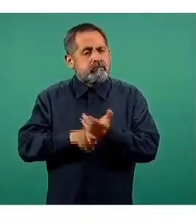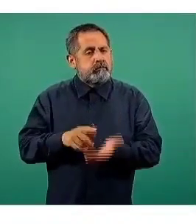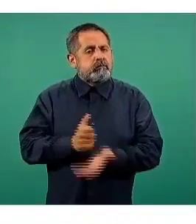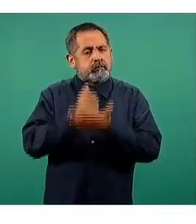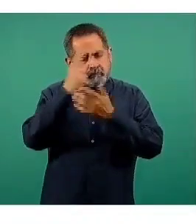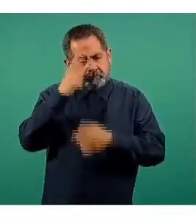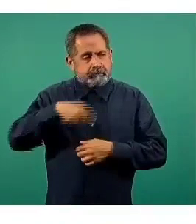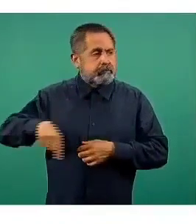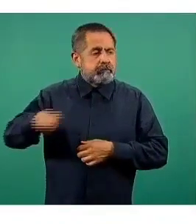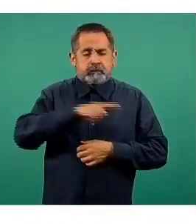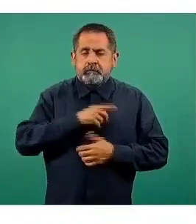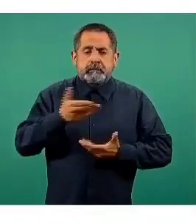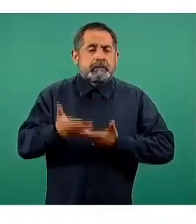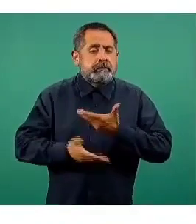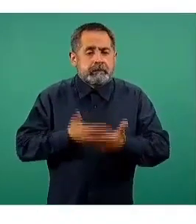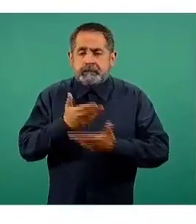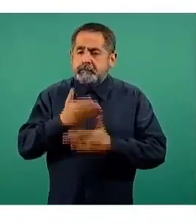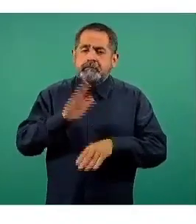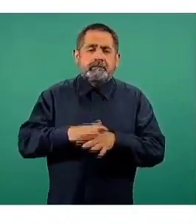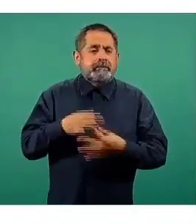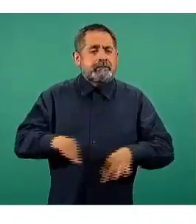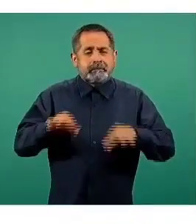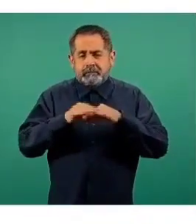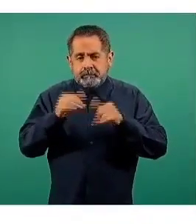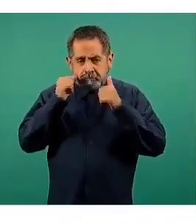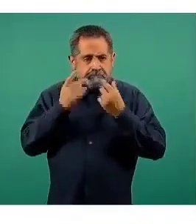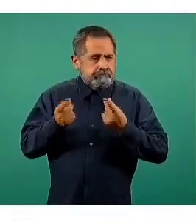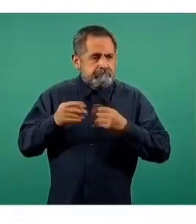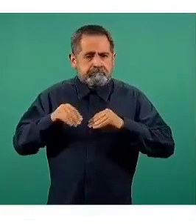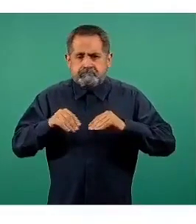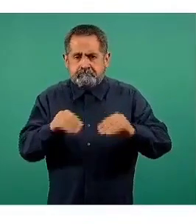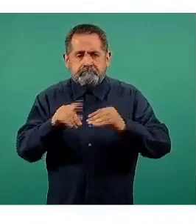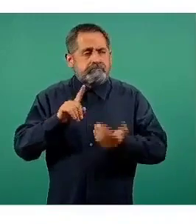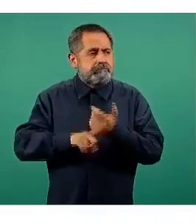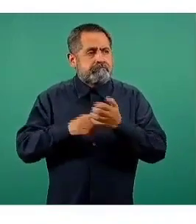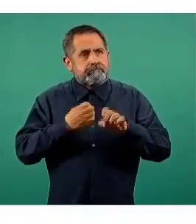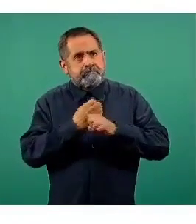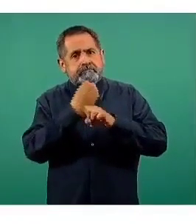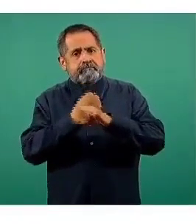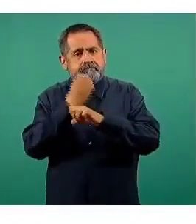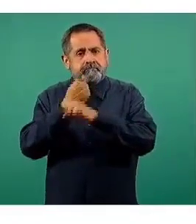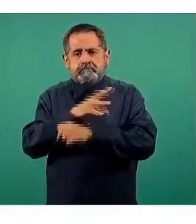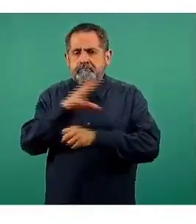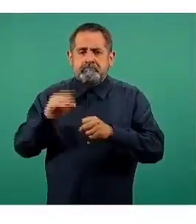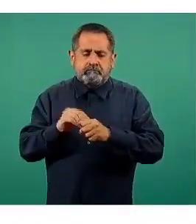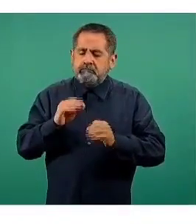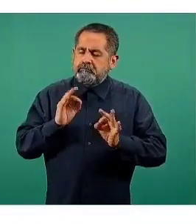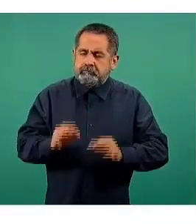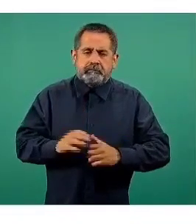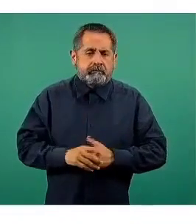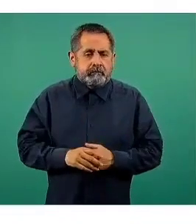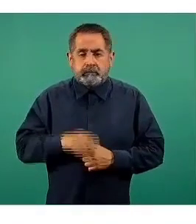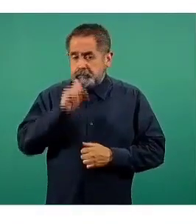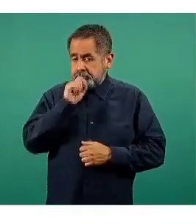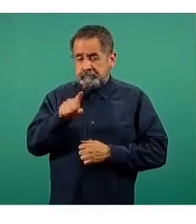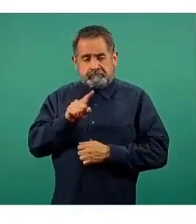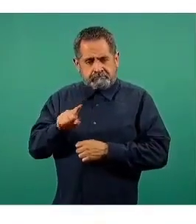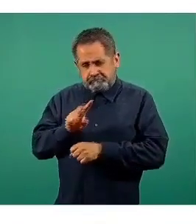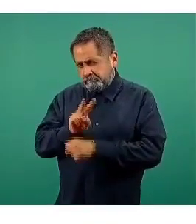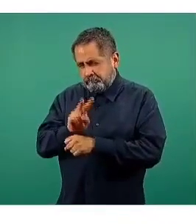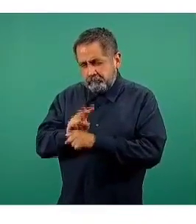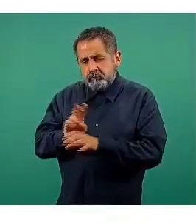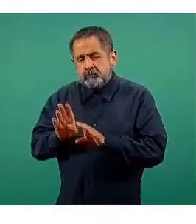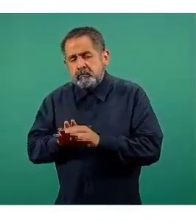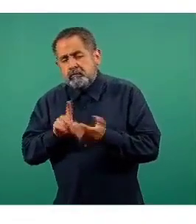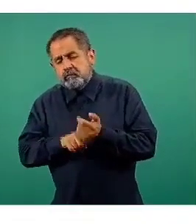la respuesta de los servicios esenciales a nivel operativo en cada una de las entidades federativas. Fortalecer la vigilancia